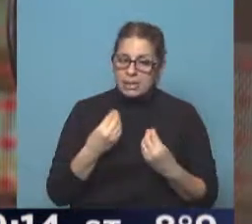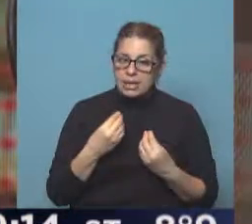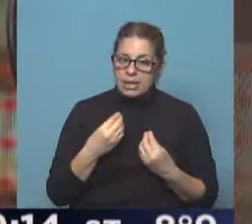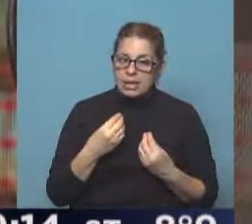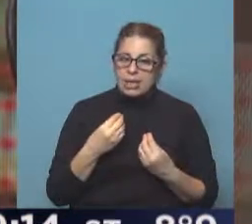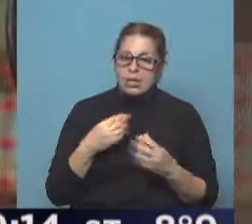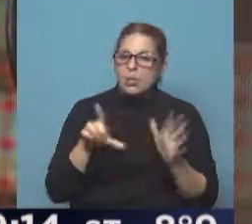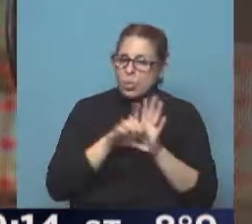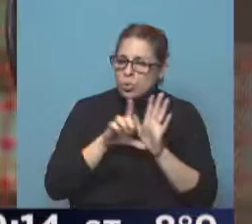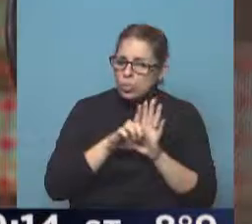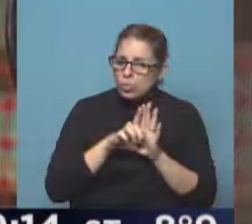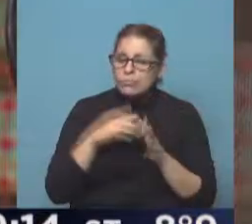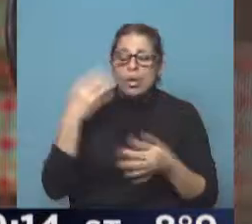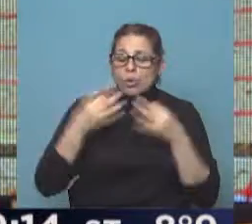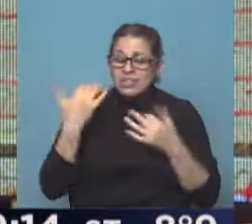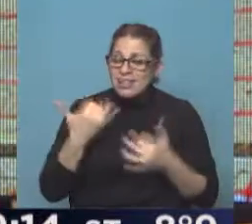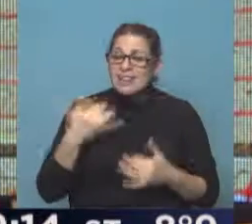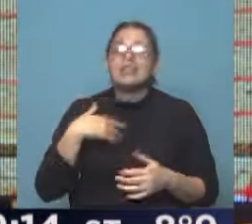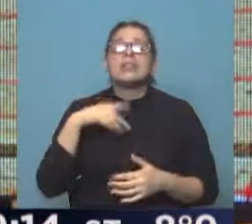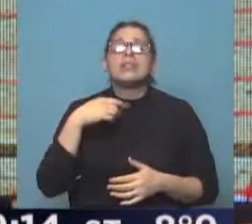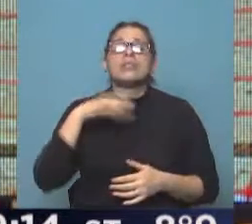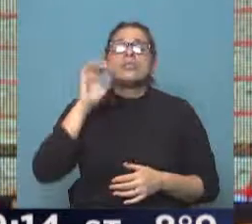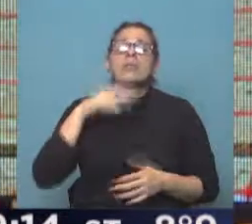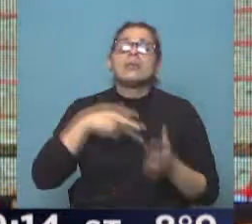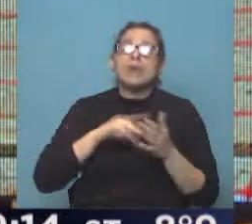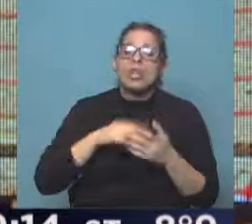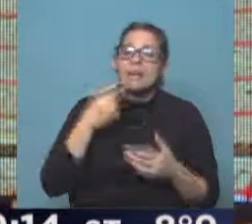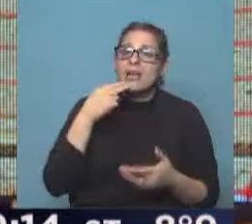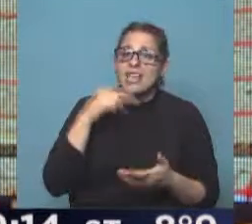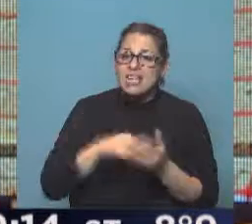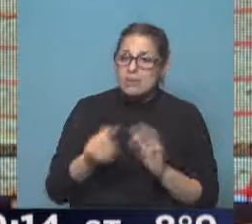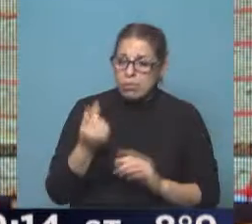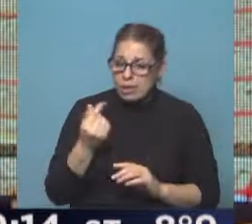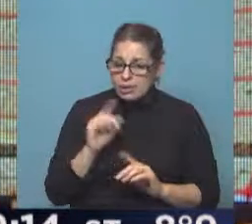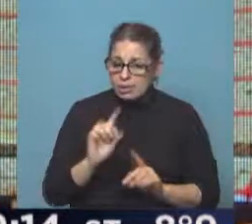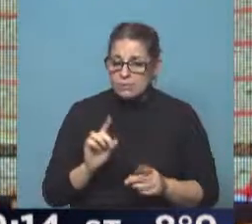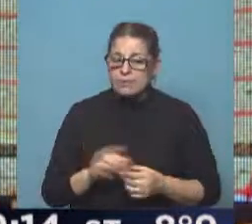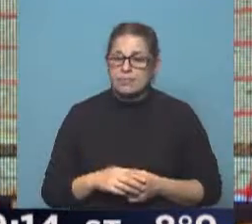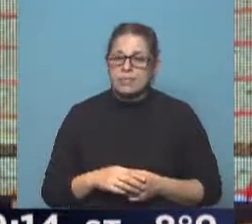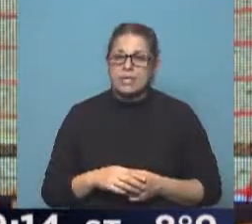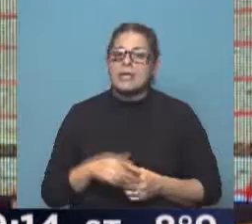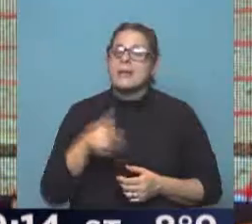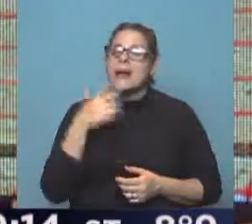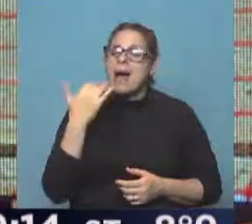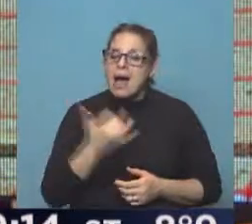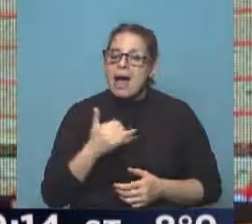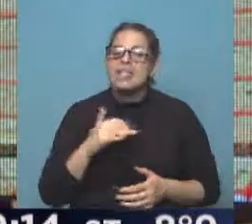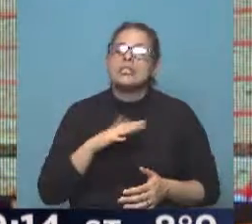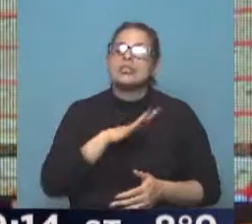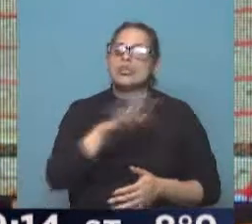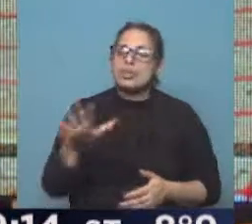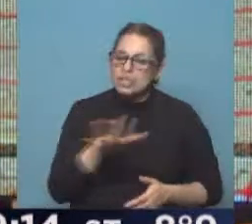injusto como de hecho se ve? Sí, ojalá fuera solo el problema de las tarifas, ¿no? La verdad que hay un contexto social